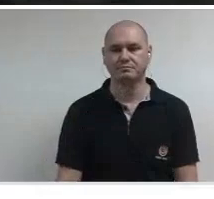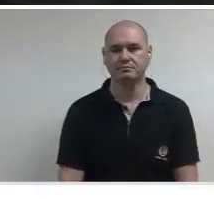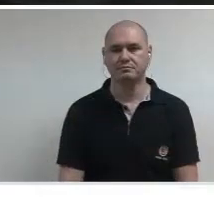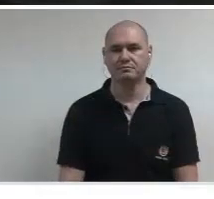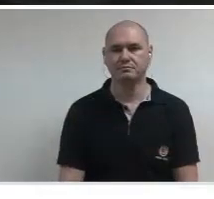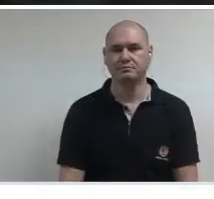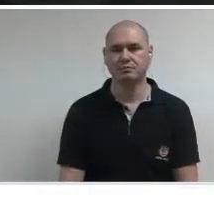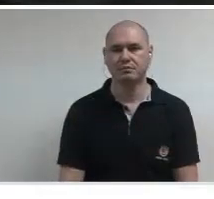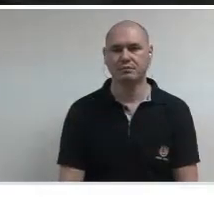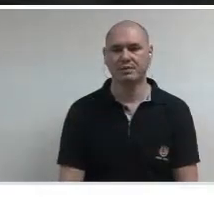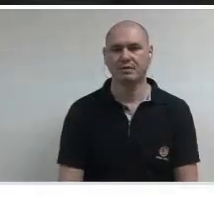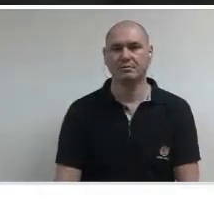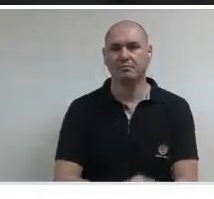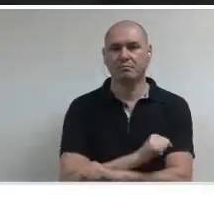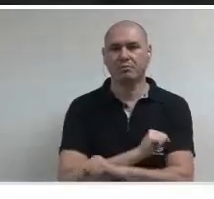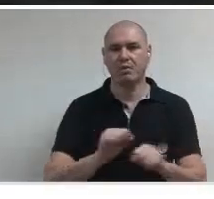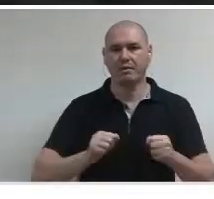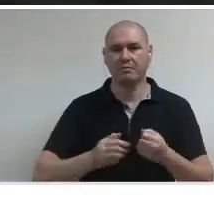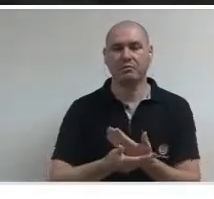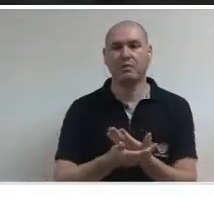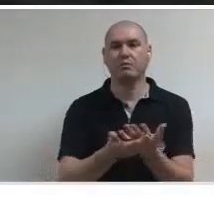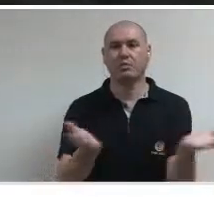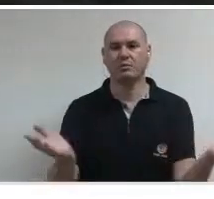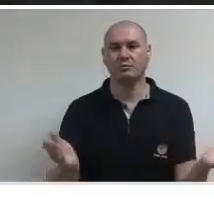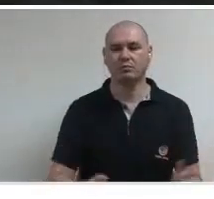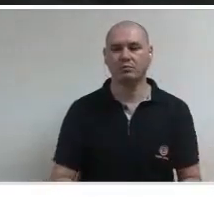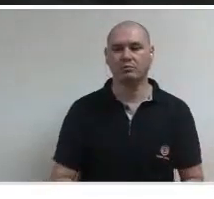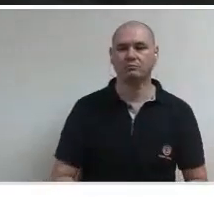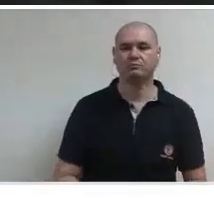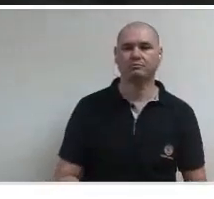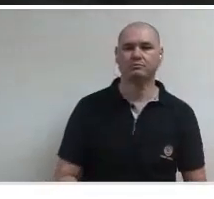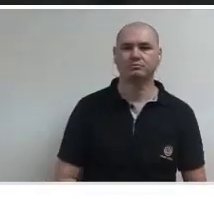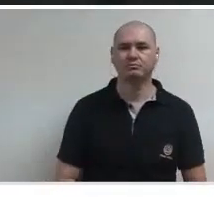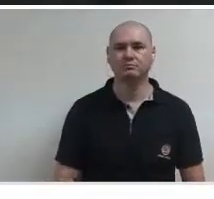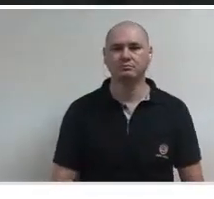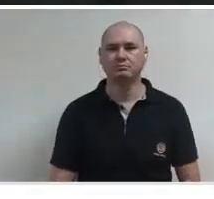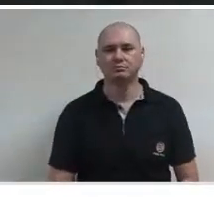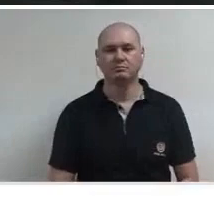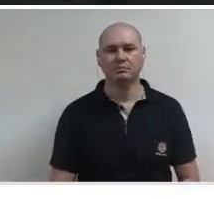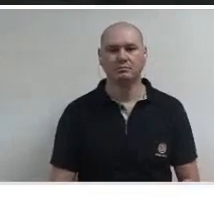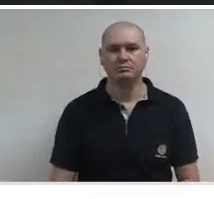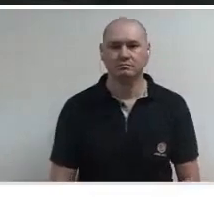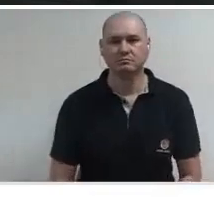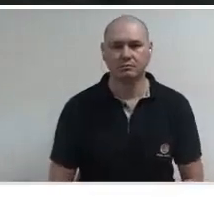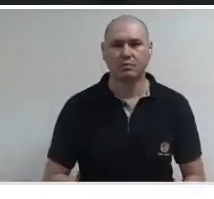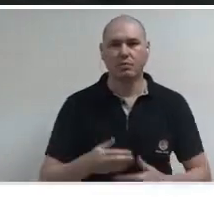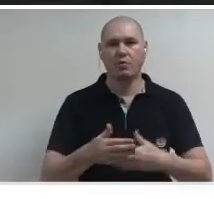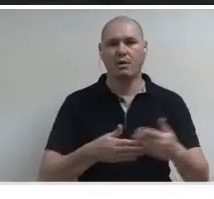ambue guareba pe y curia ve